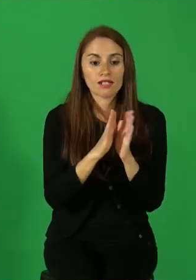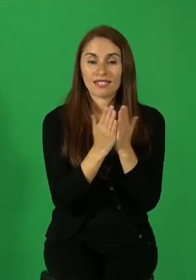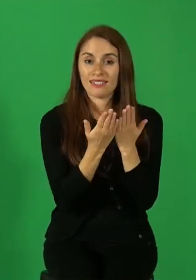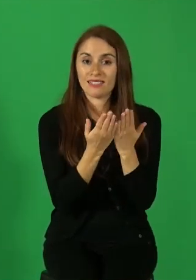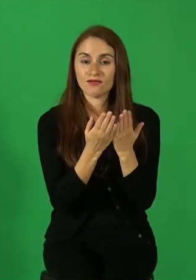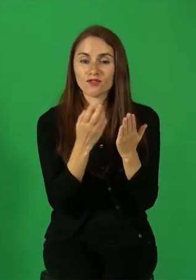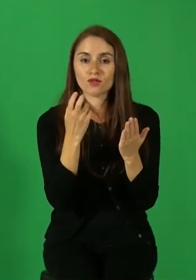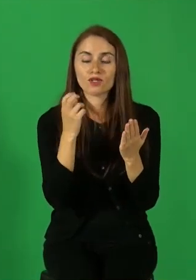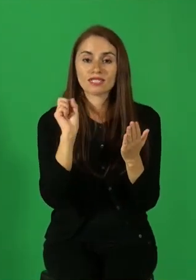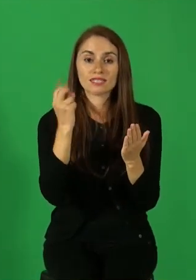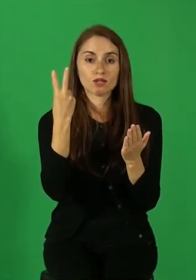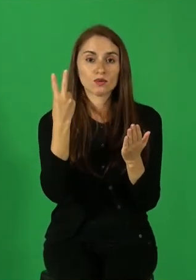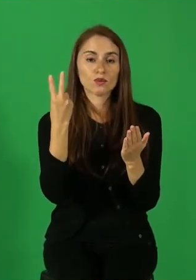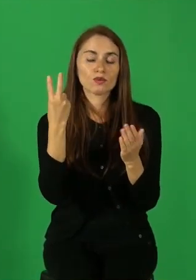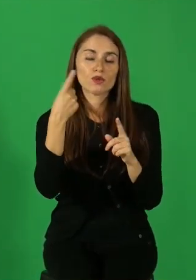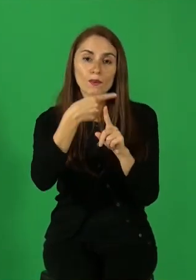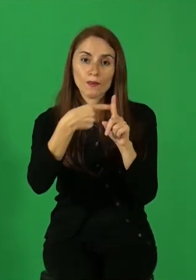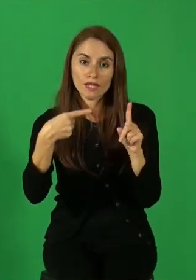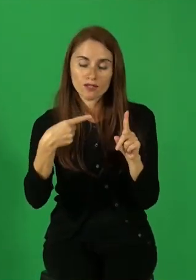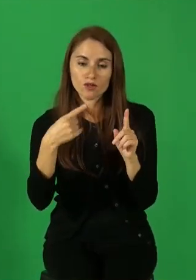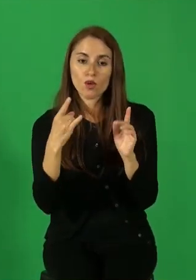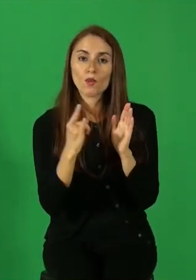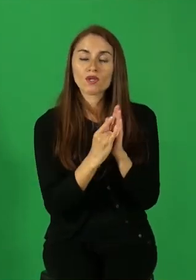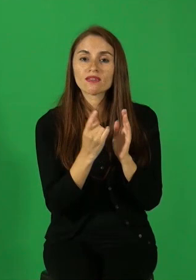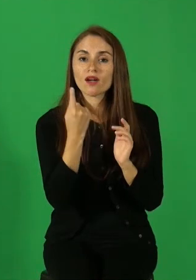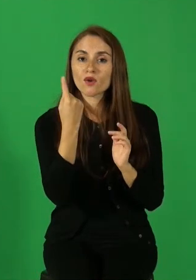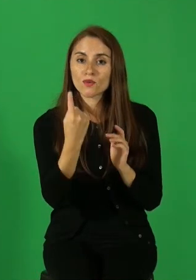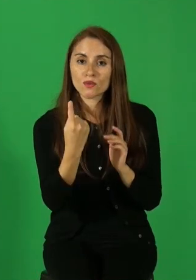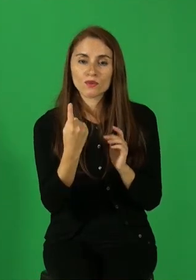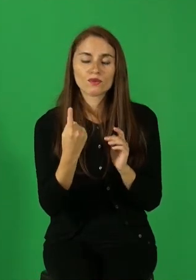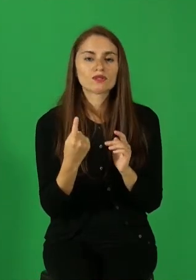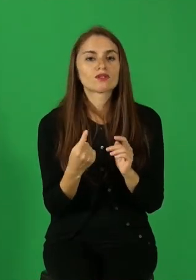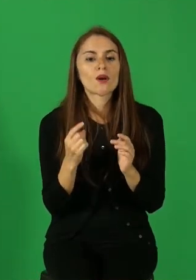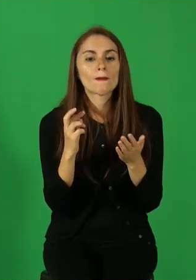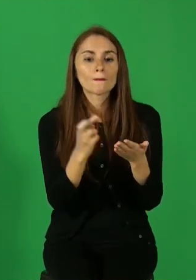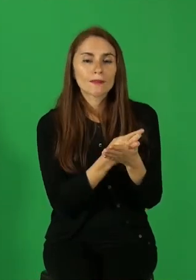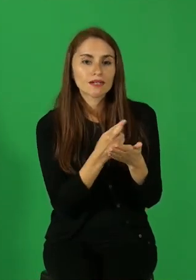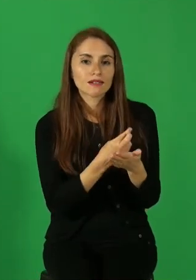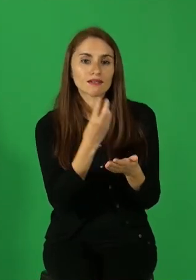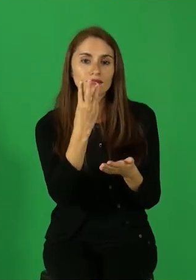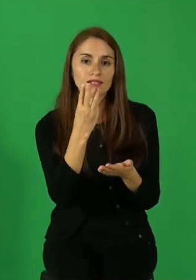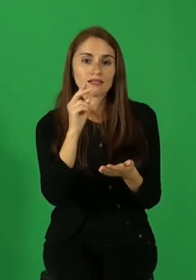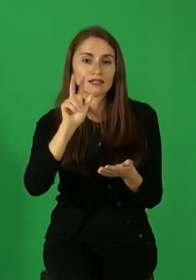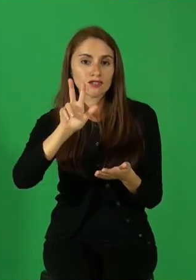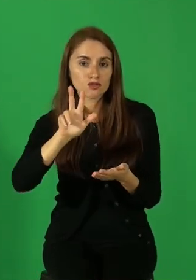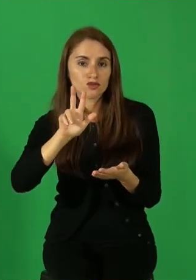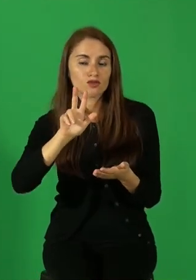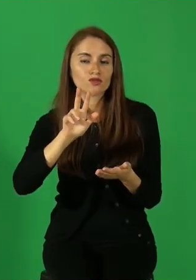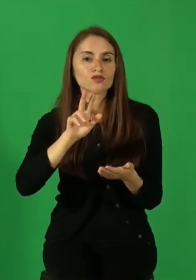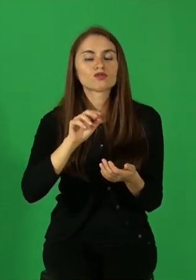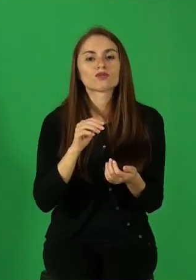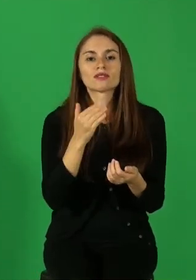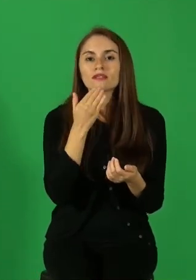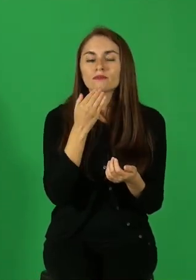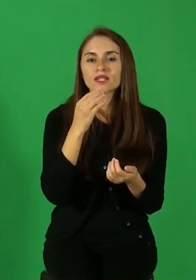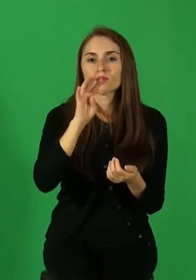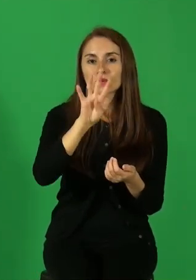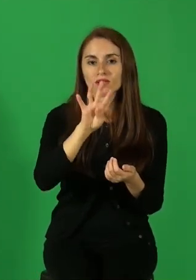de segundo medio, en la unidad 1, en las páginas 38 y